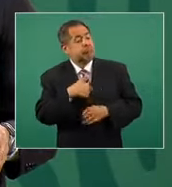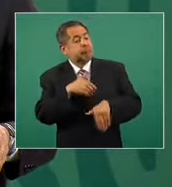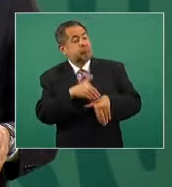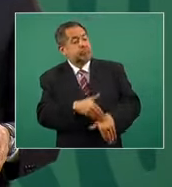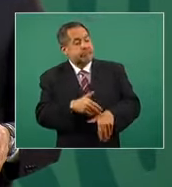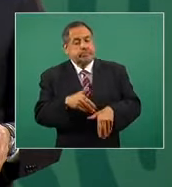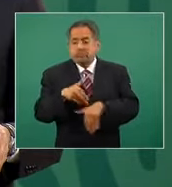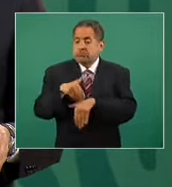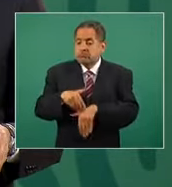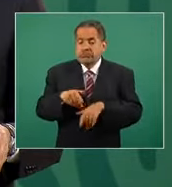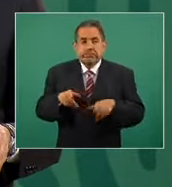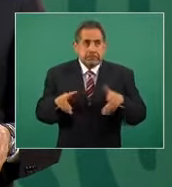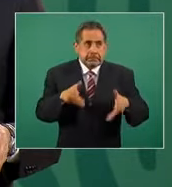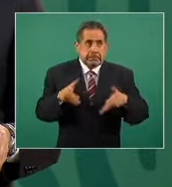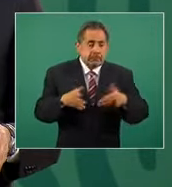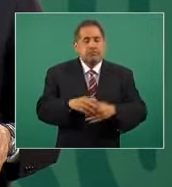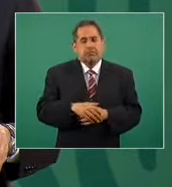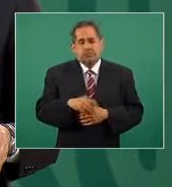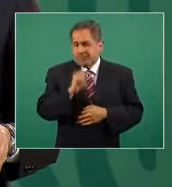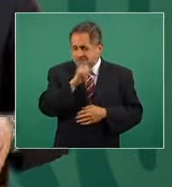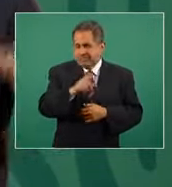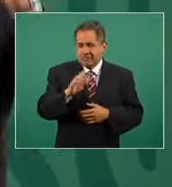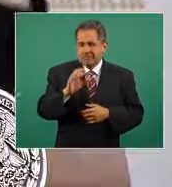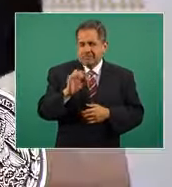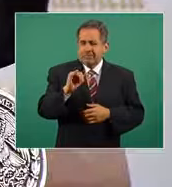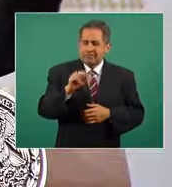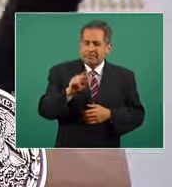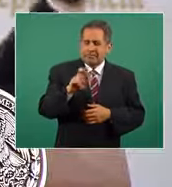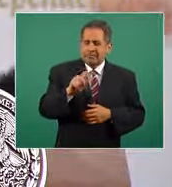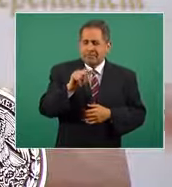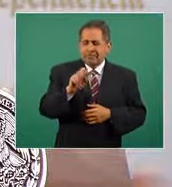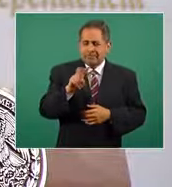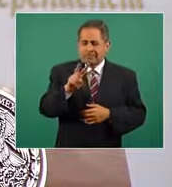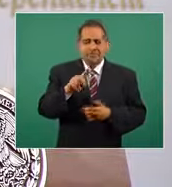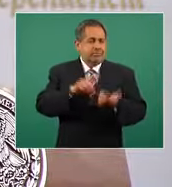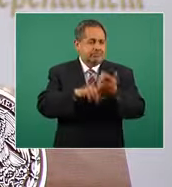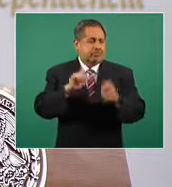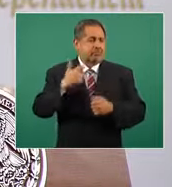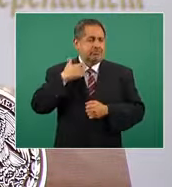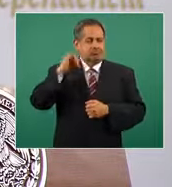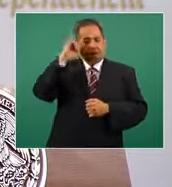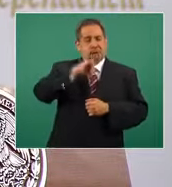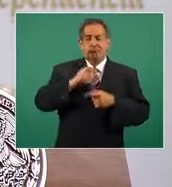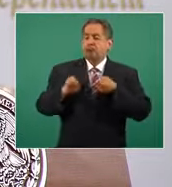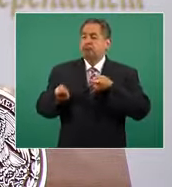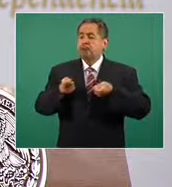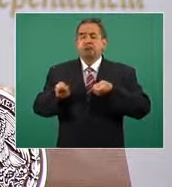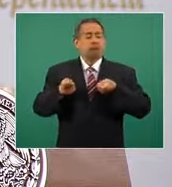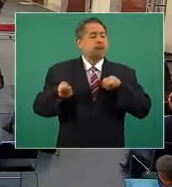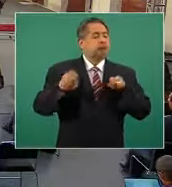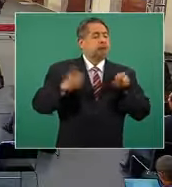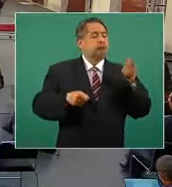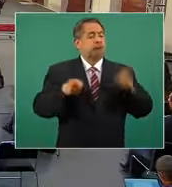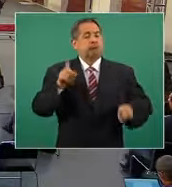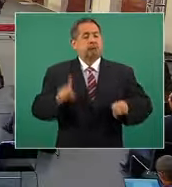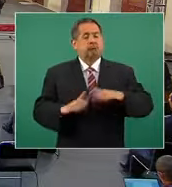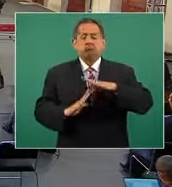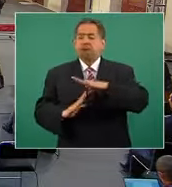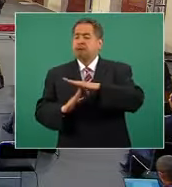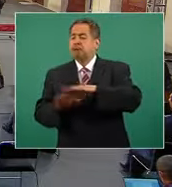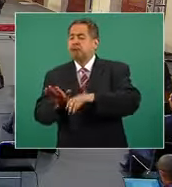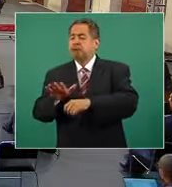en el Sistema Nacional de Investigadores. Estos eran los jefes. Si por eso ahora